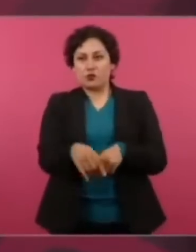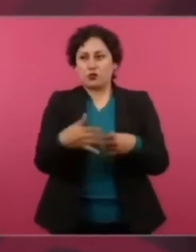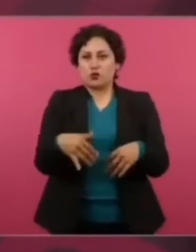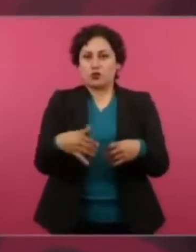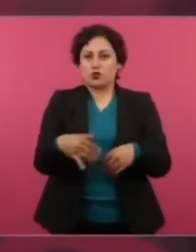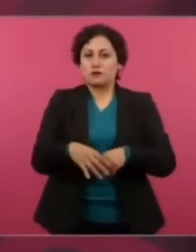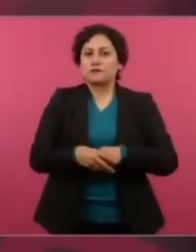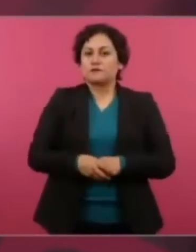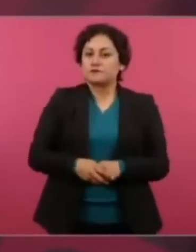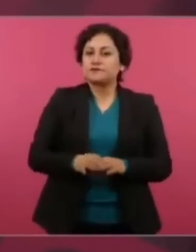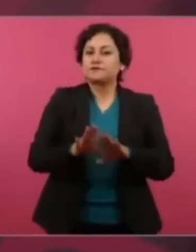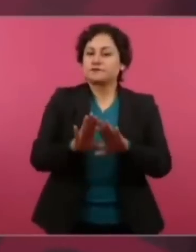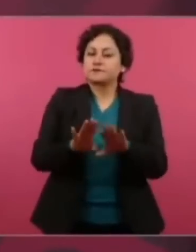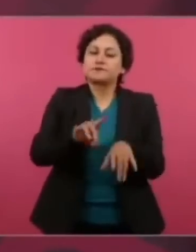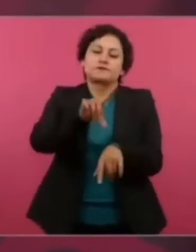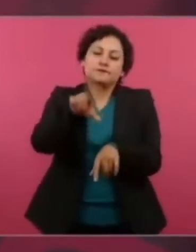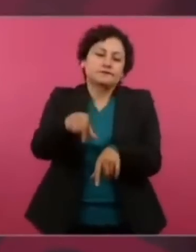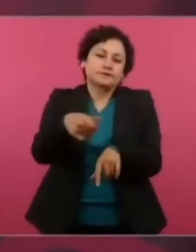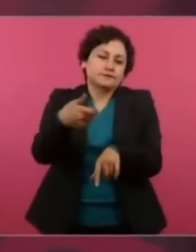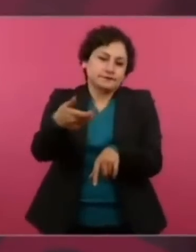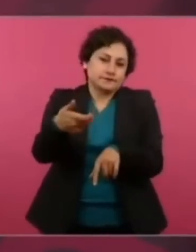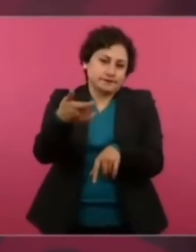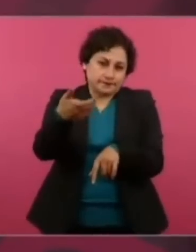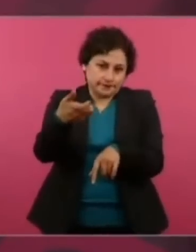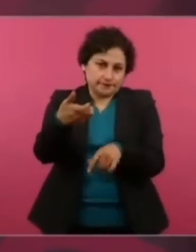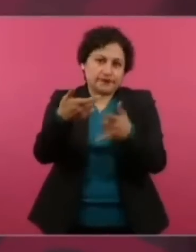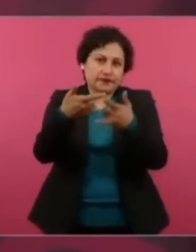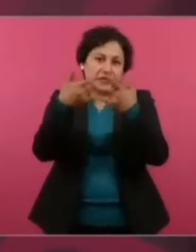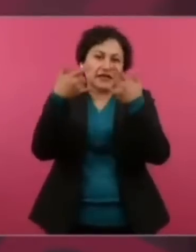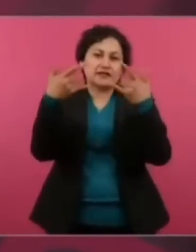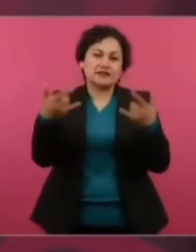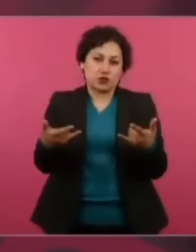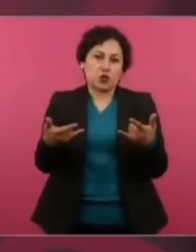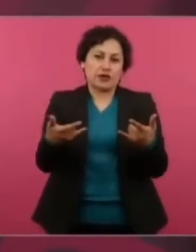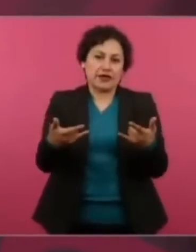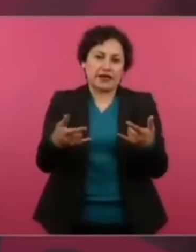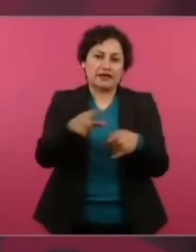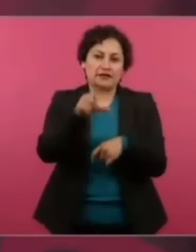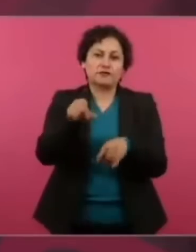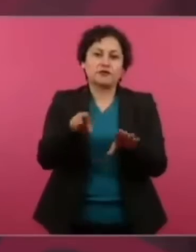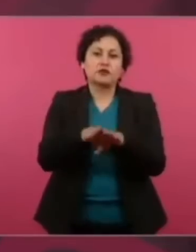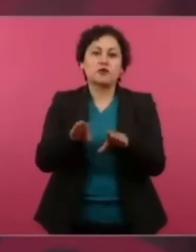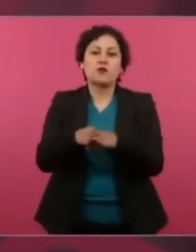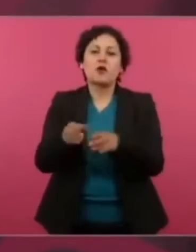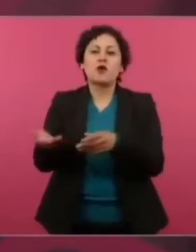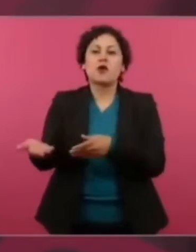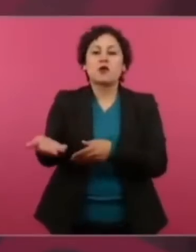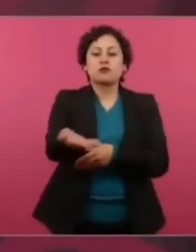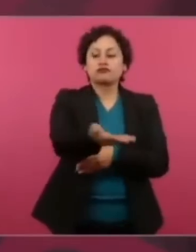y ahí ya viene una historia de cómo pasaron la charola,